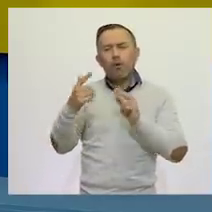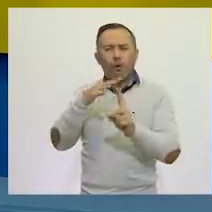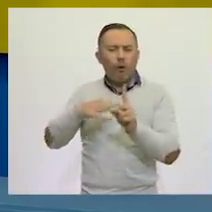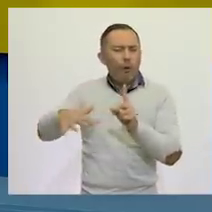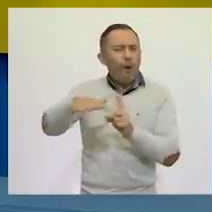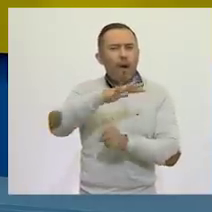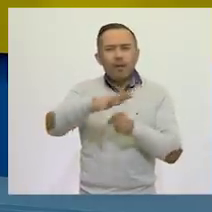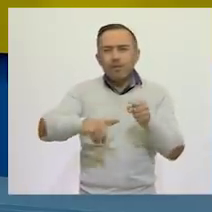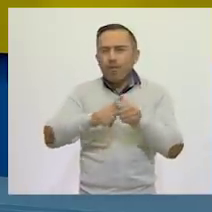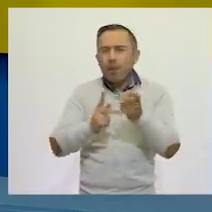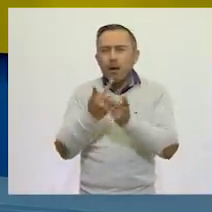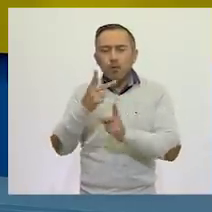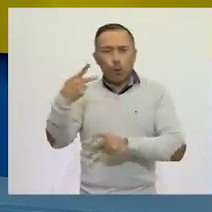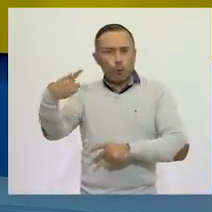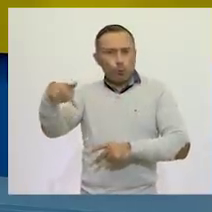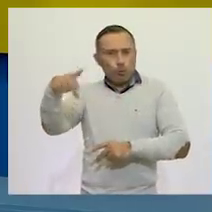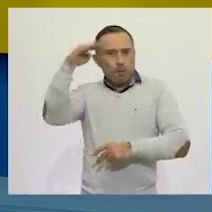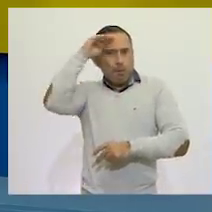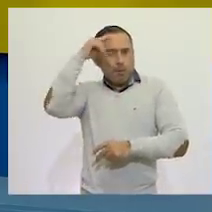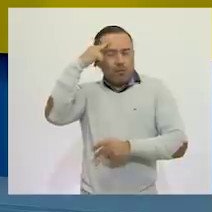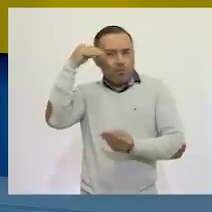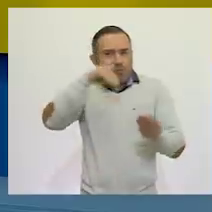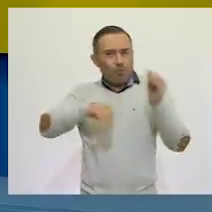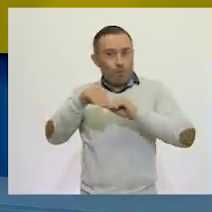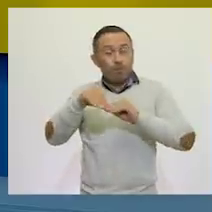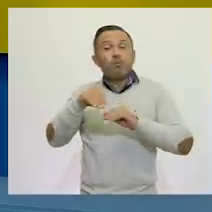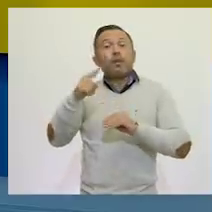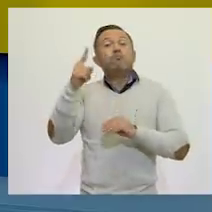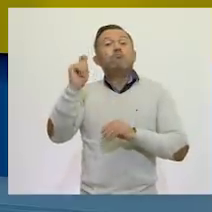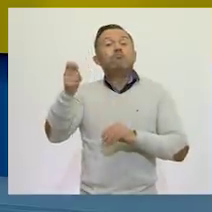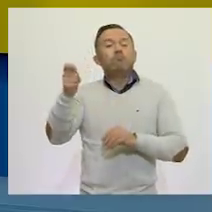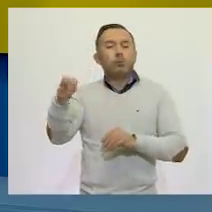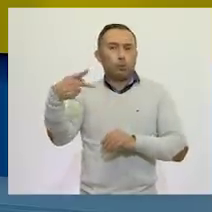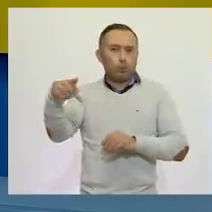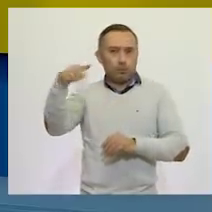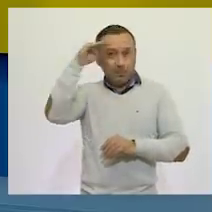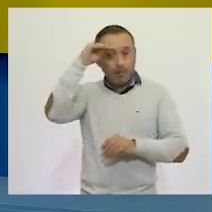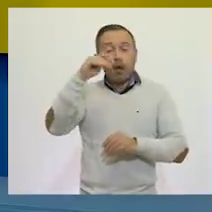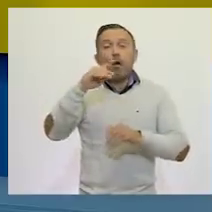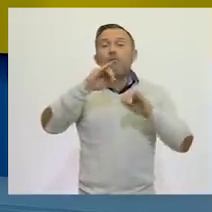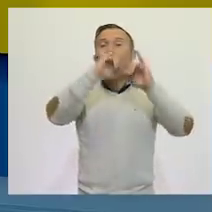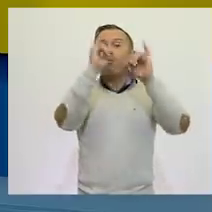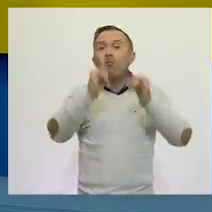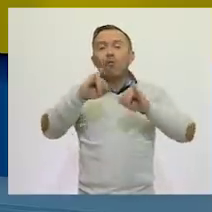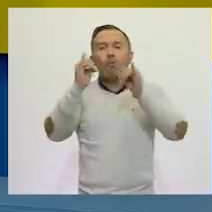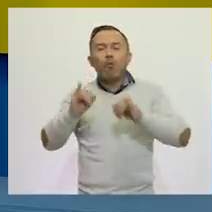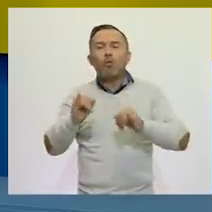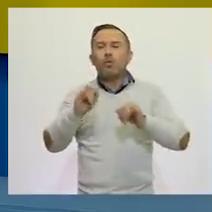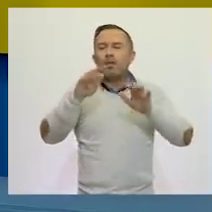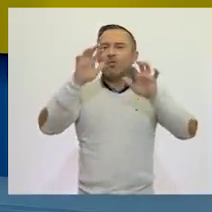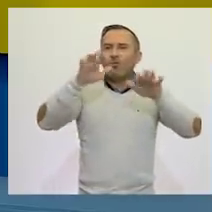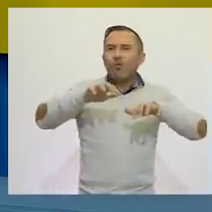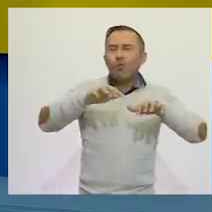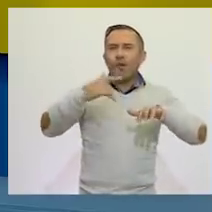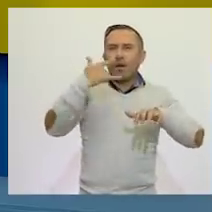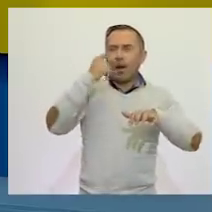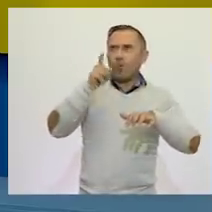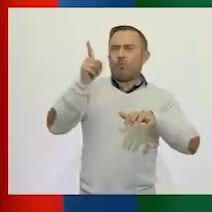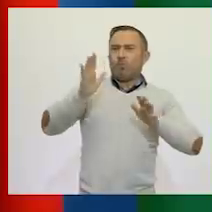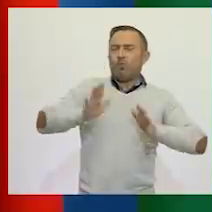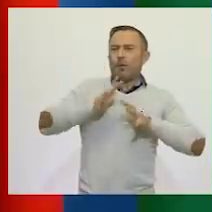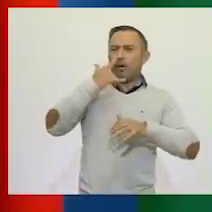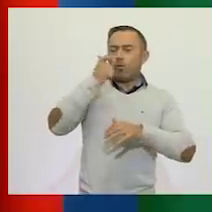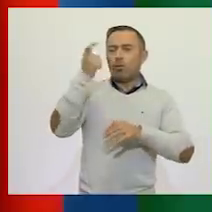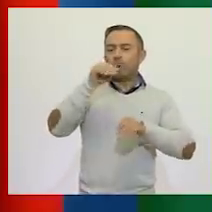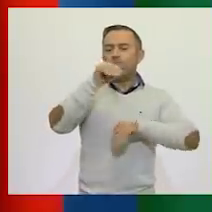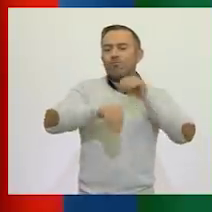este caso, se cree que adoraban deidades sobrenaturales que tenían relación con los fenómenos naturales. Otro punto es que